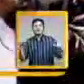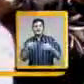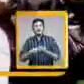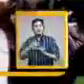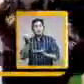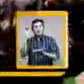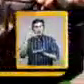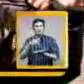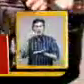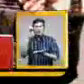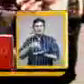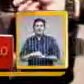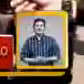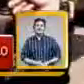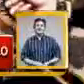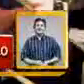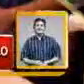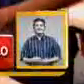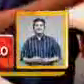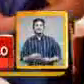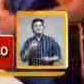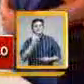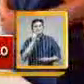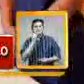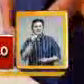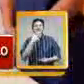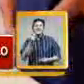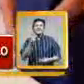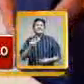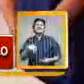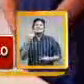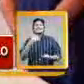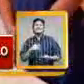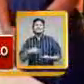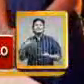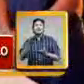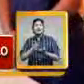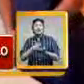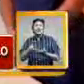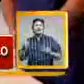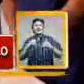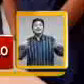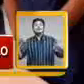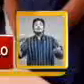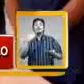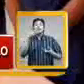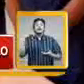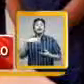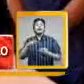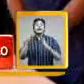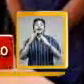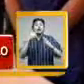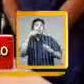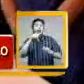que realmente exquisito. Riquísimo, de verdad. Ya está preparado por las señoras de las casas de la mujer. A